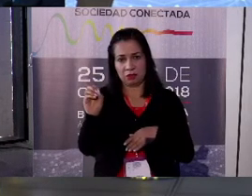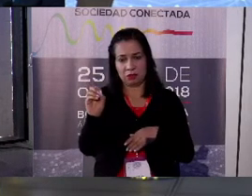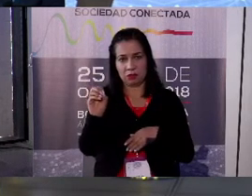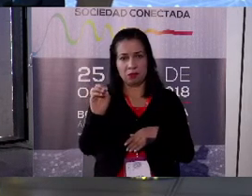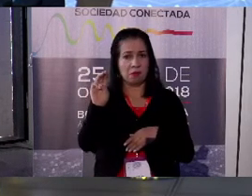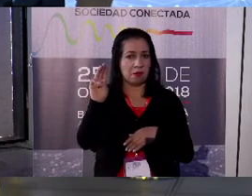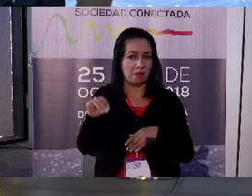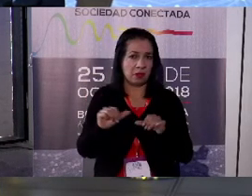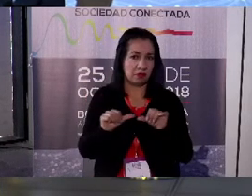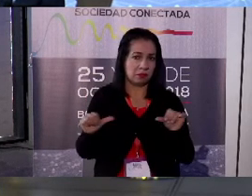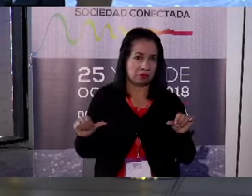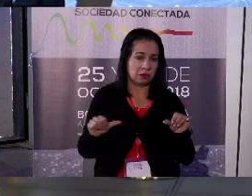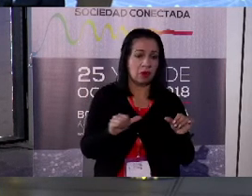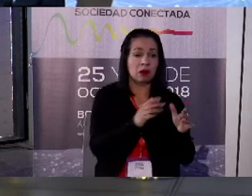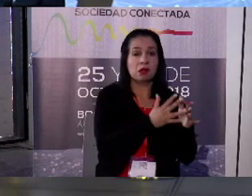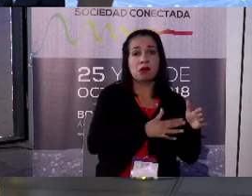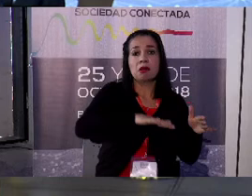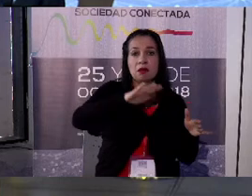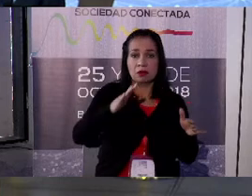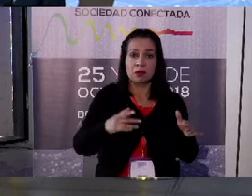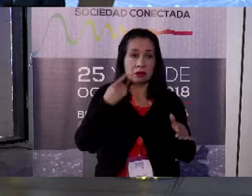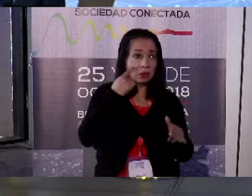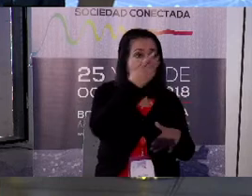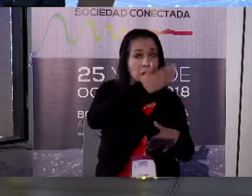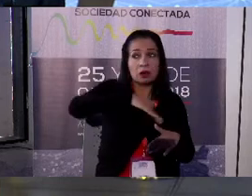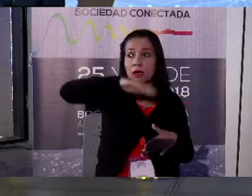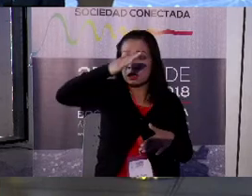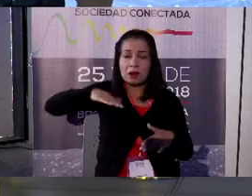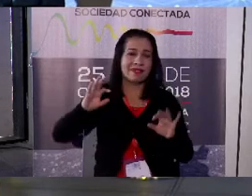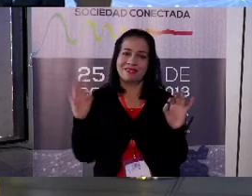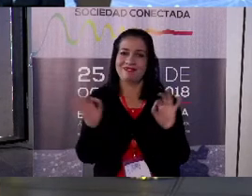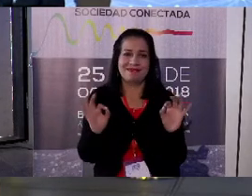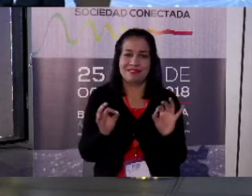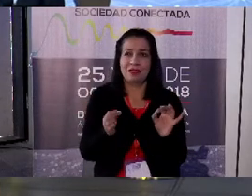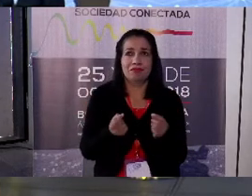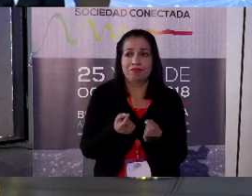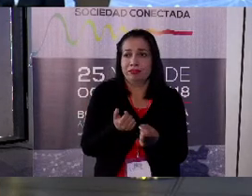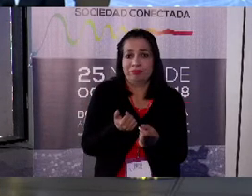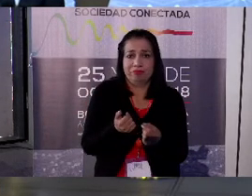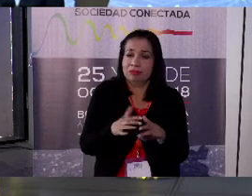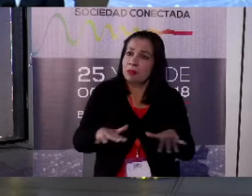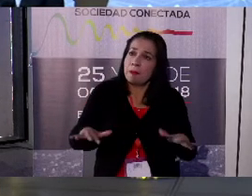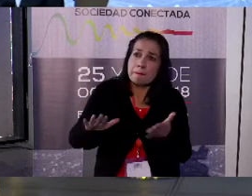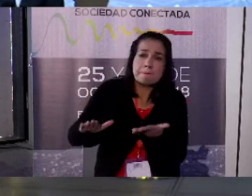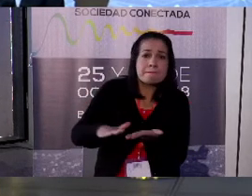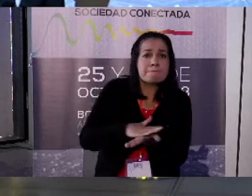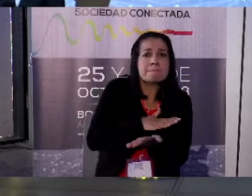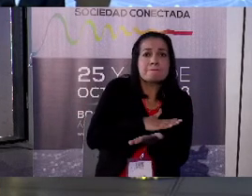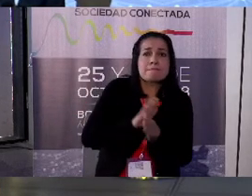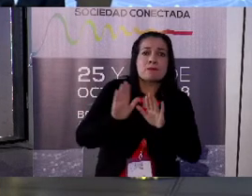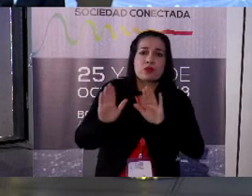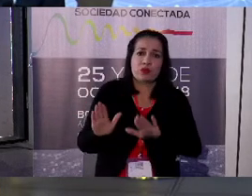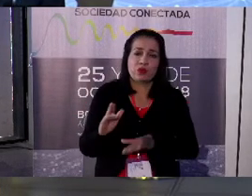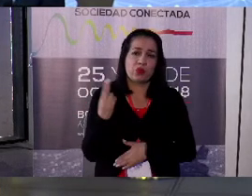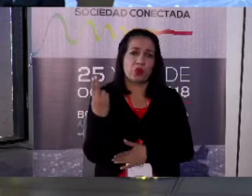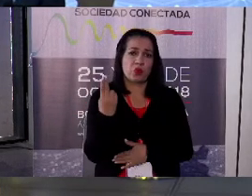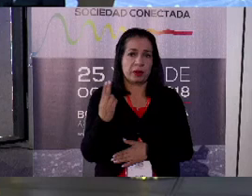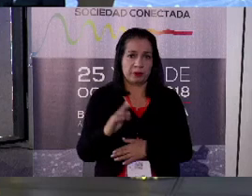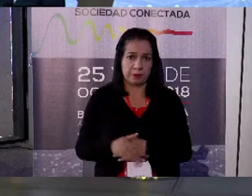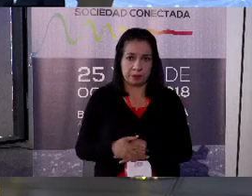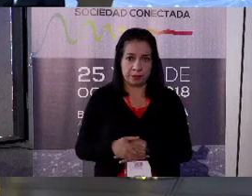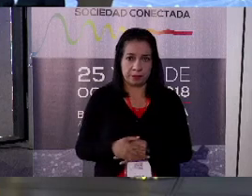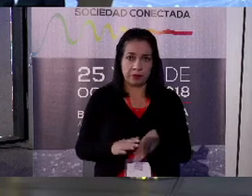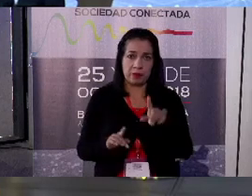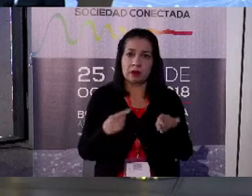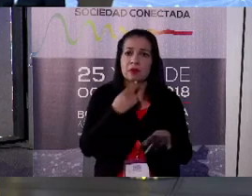decir no tenemos accidentes geográficos alguno de mis amigos acá me han escuchado decir que en el centro